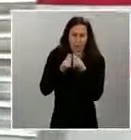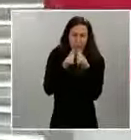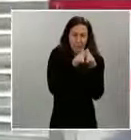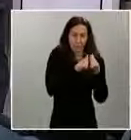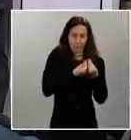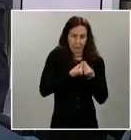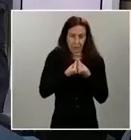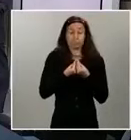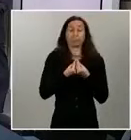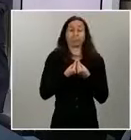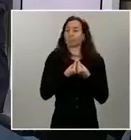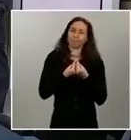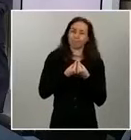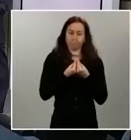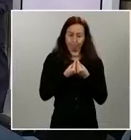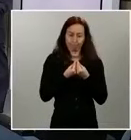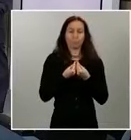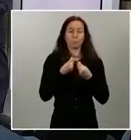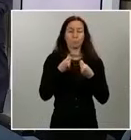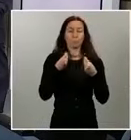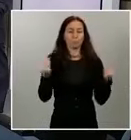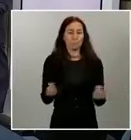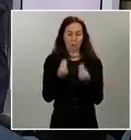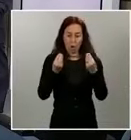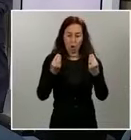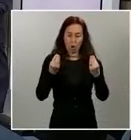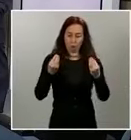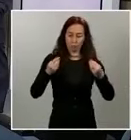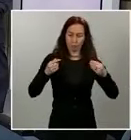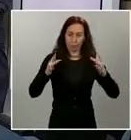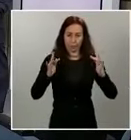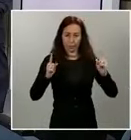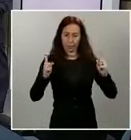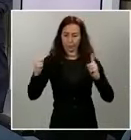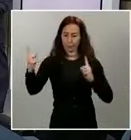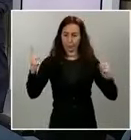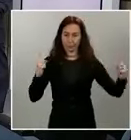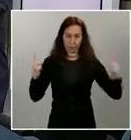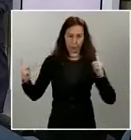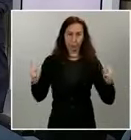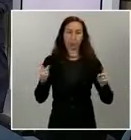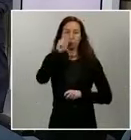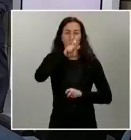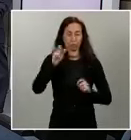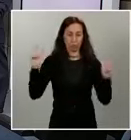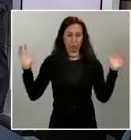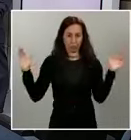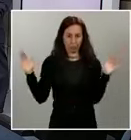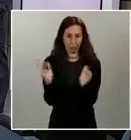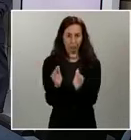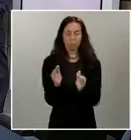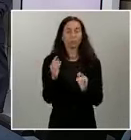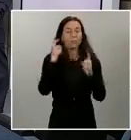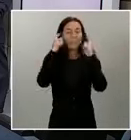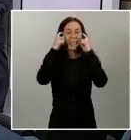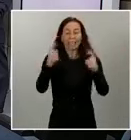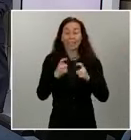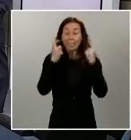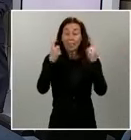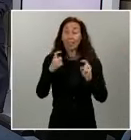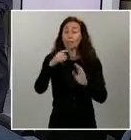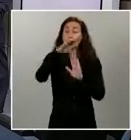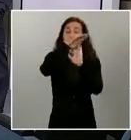flujo de viajeros, tanto en los andenes como en los vagones y en los autobuses, sobre todo para promover que se cumplan las medidas